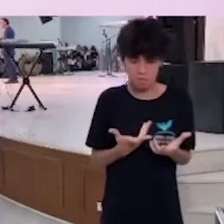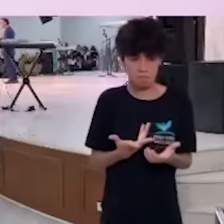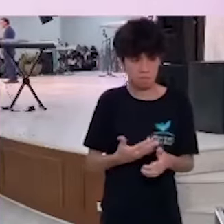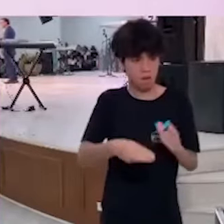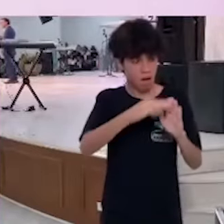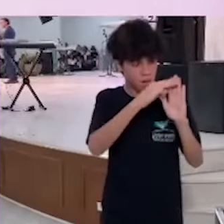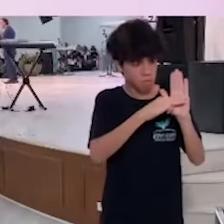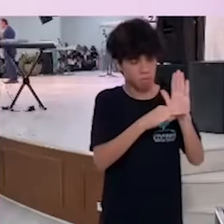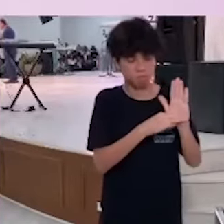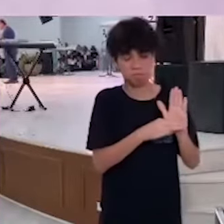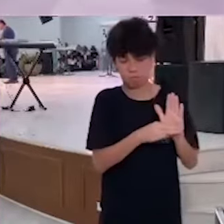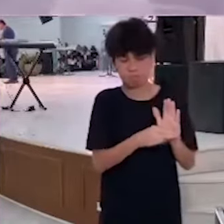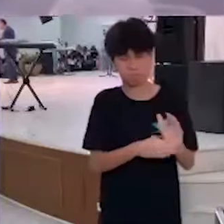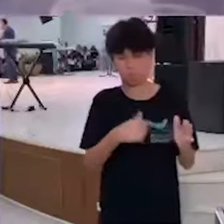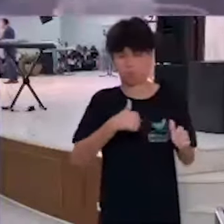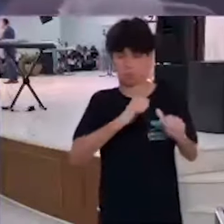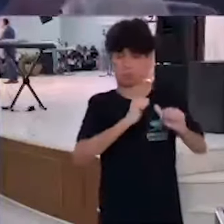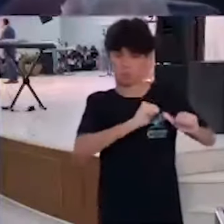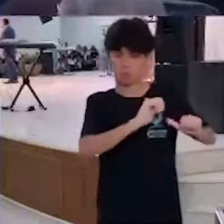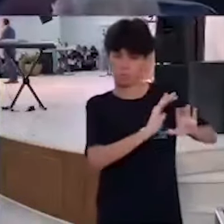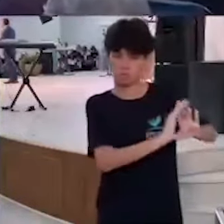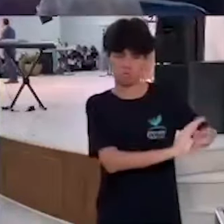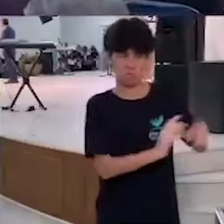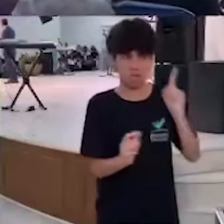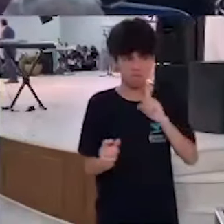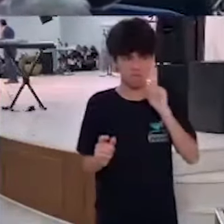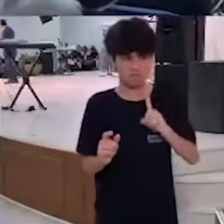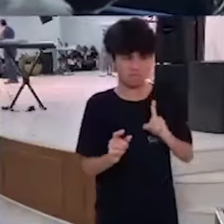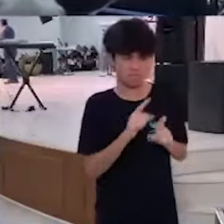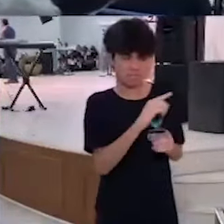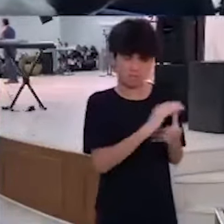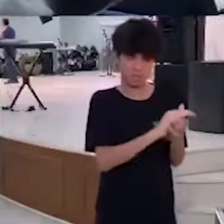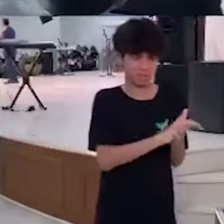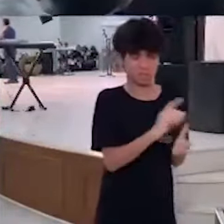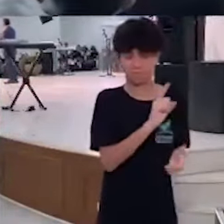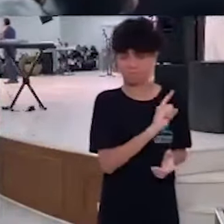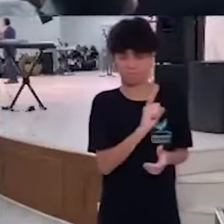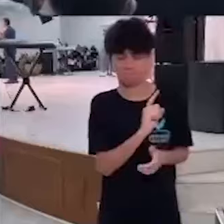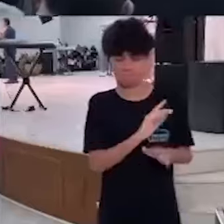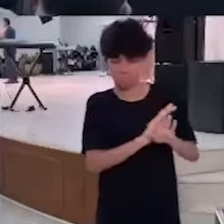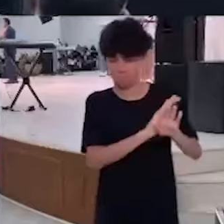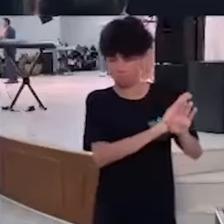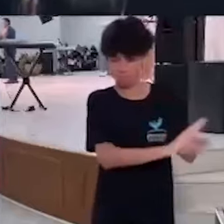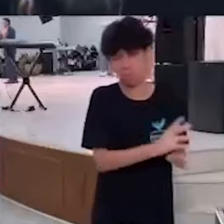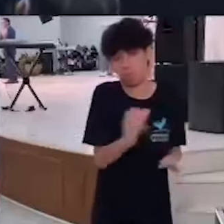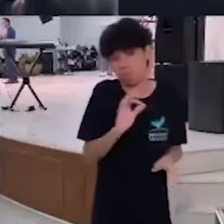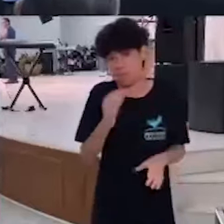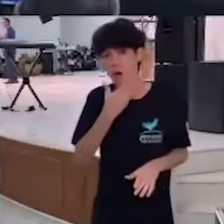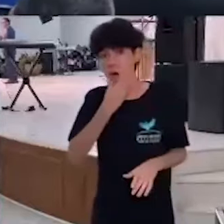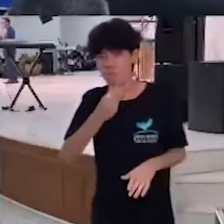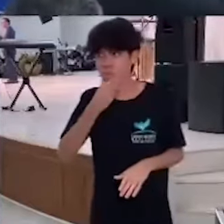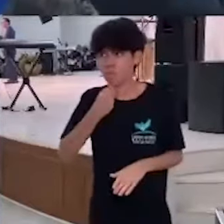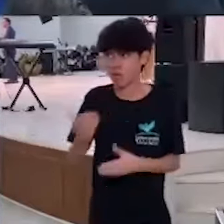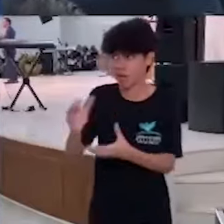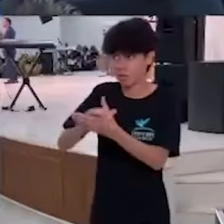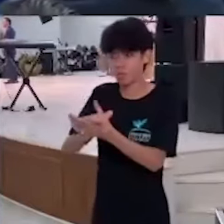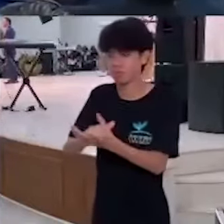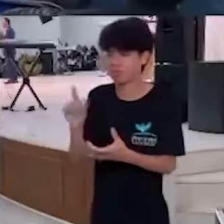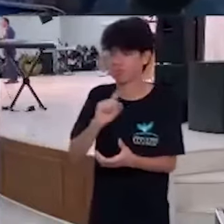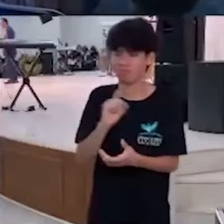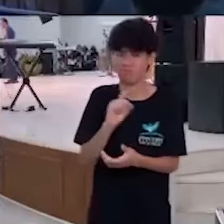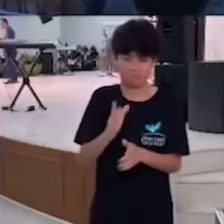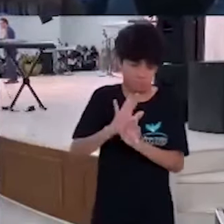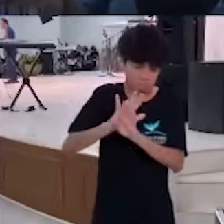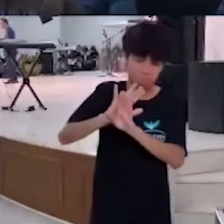abstener. ¿Por qué? Porque esa persona no es mi esposa, porque ese hombre no es mi esposo, o simplemente si tú no estás casado, simplemente porque